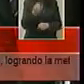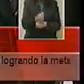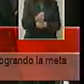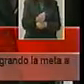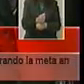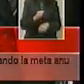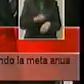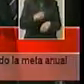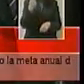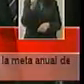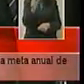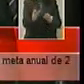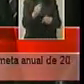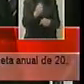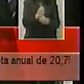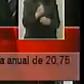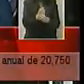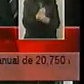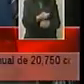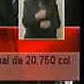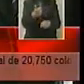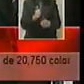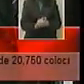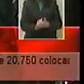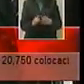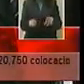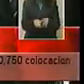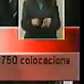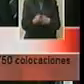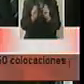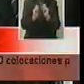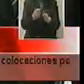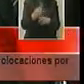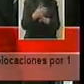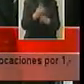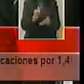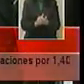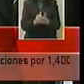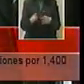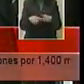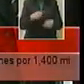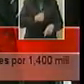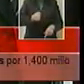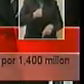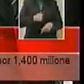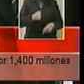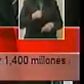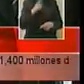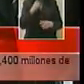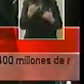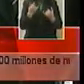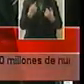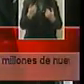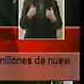duro también para los trabajadores, y en otras situaciones que también se han otorgado facultades y que lamentablemente se ha